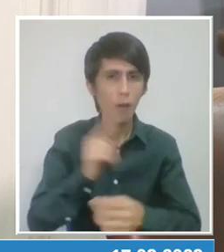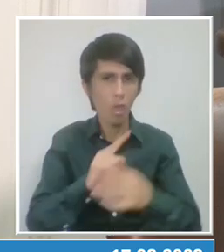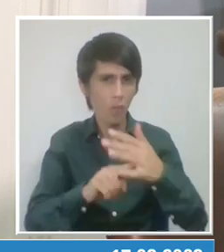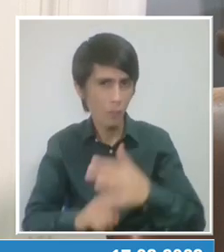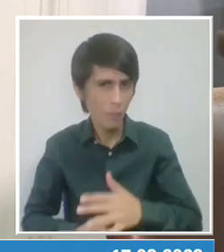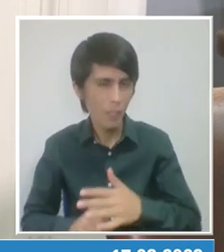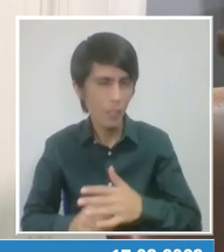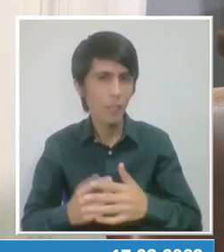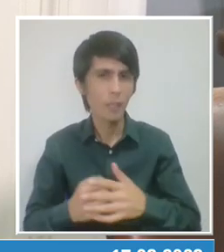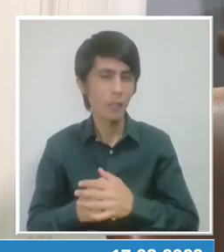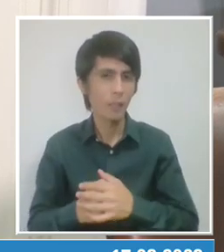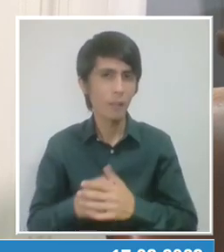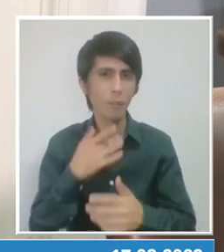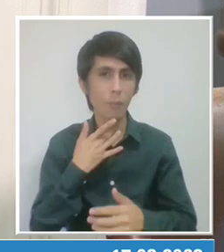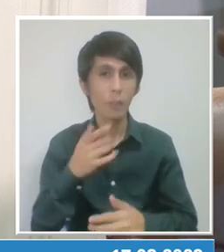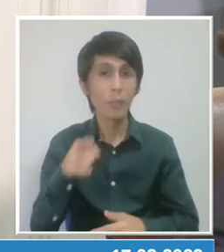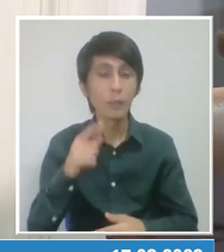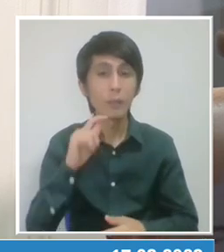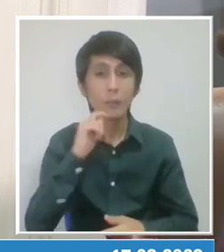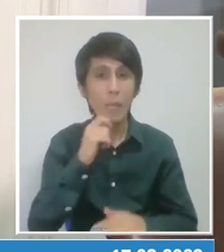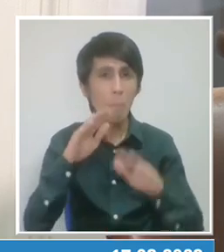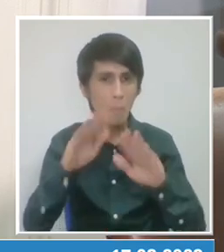es perjudicarte a ti mismo.